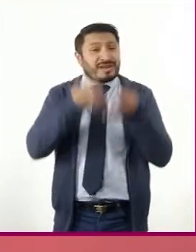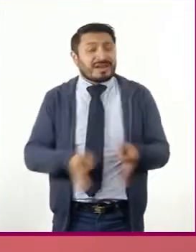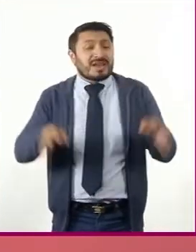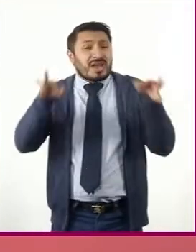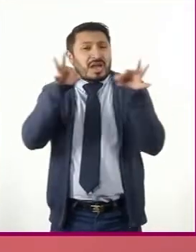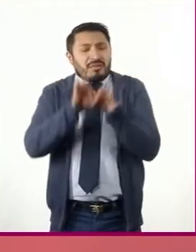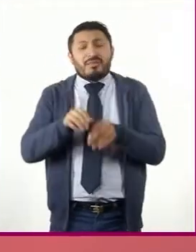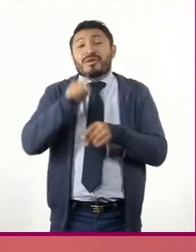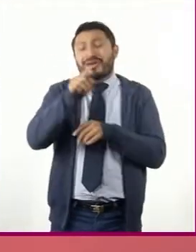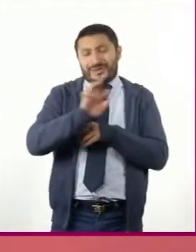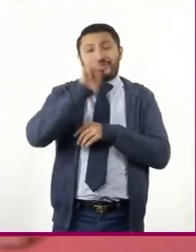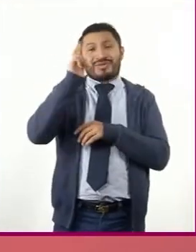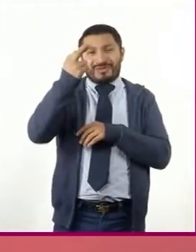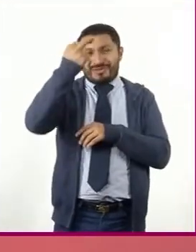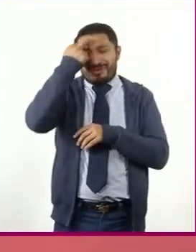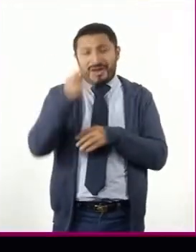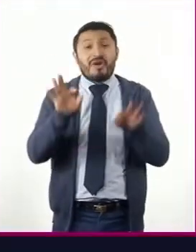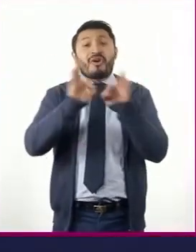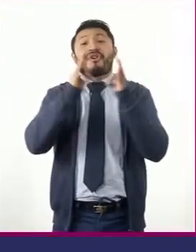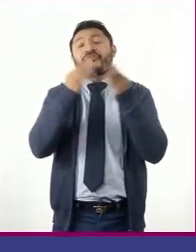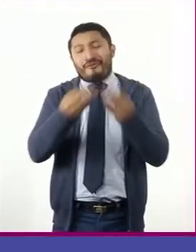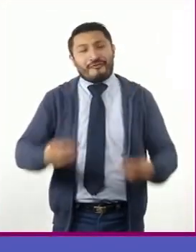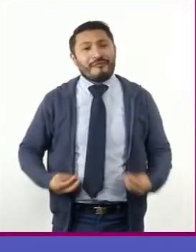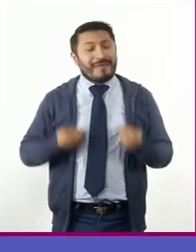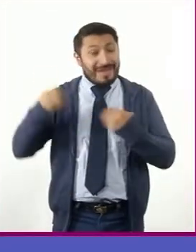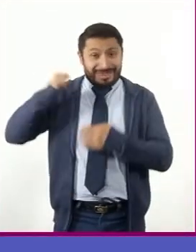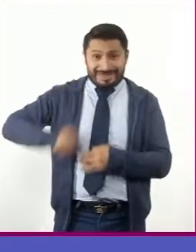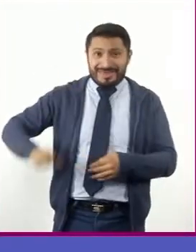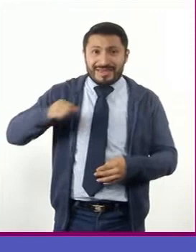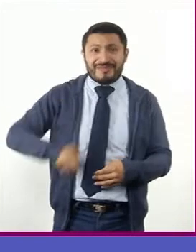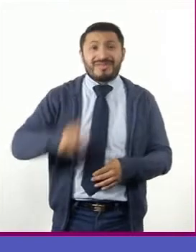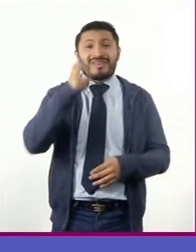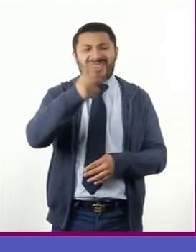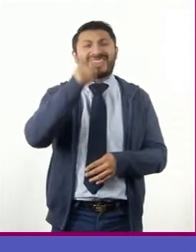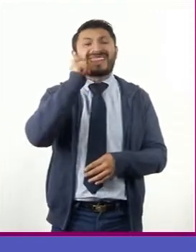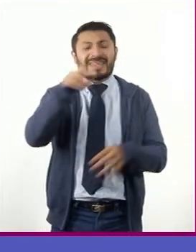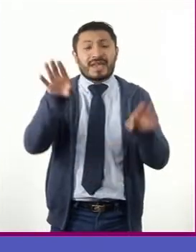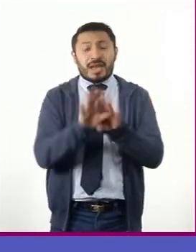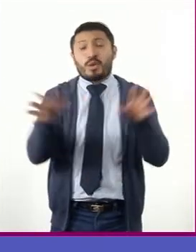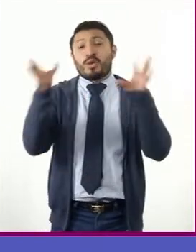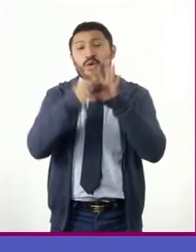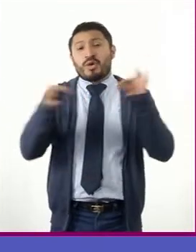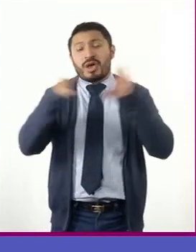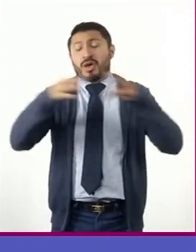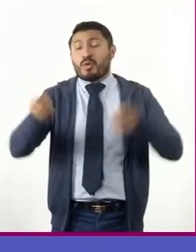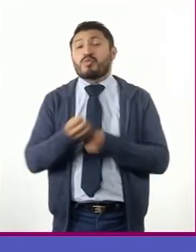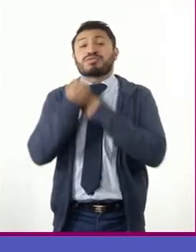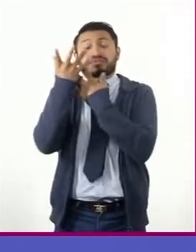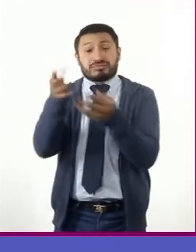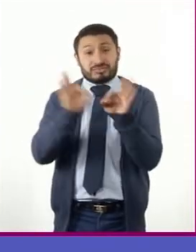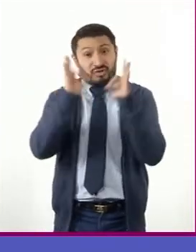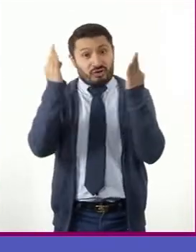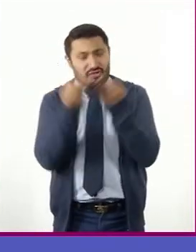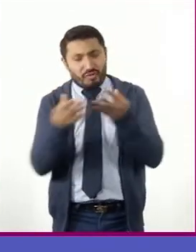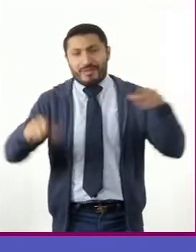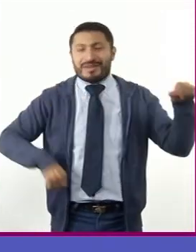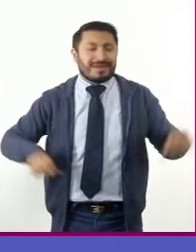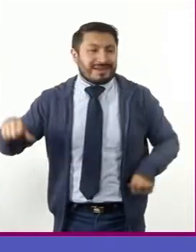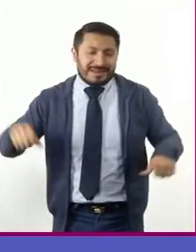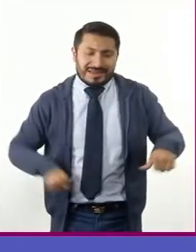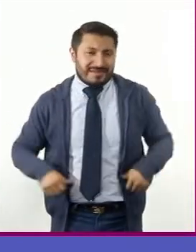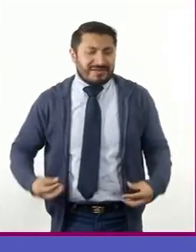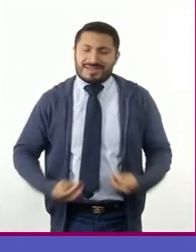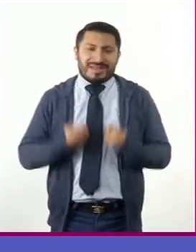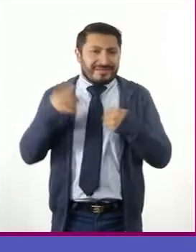es tomar en cuenta el modo de vida. Con ello nos referimos a la expresión de las formas de actividad